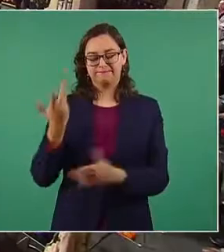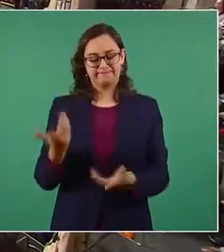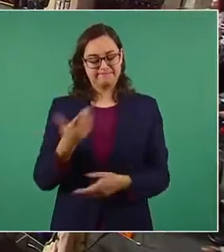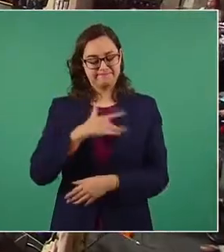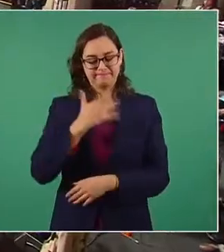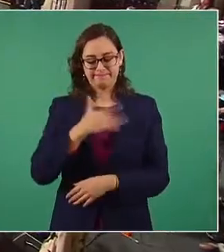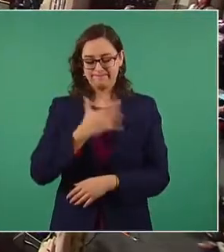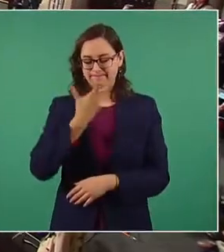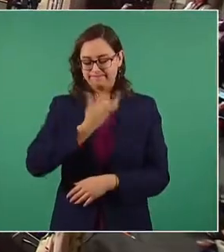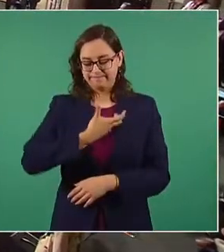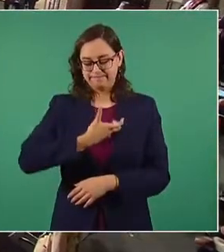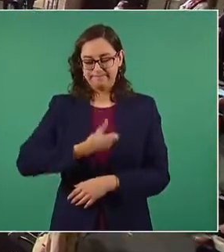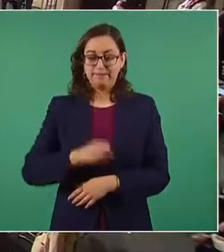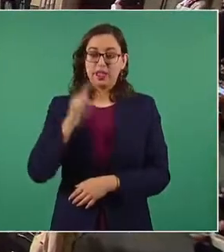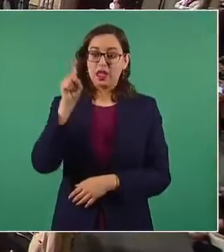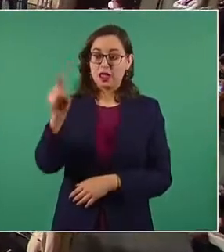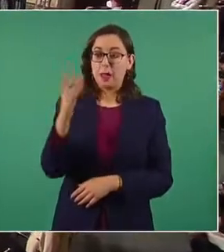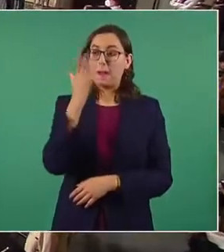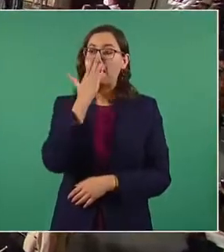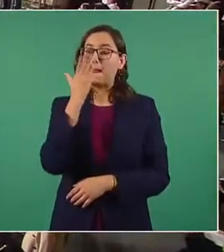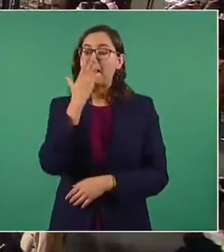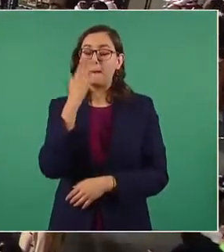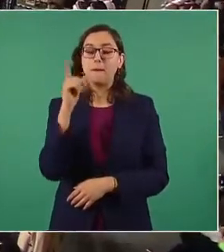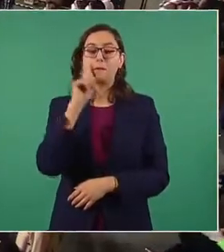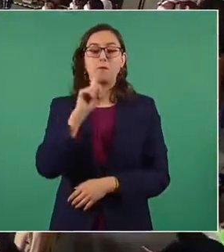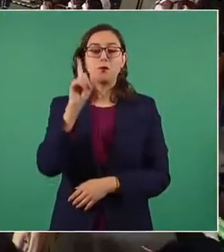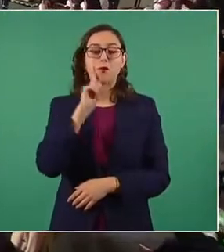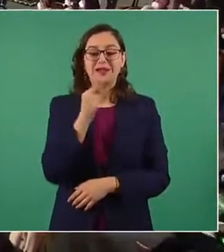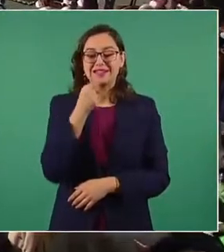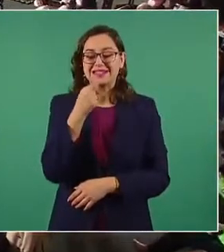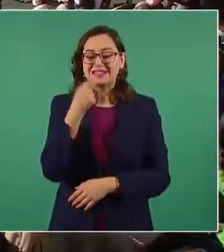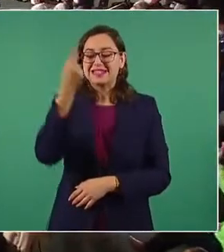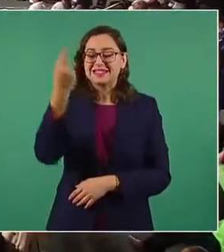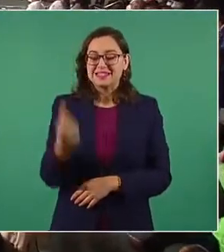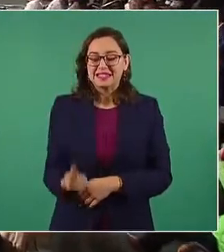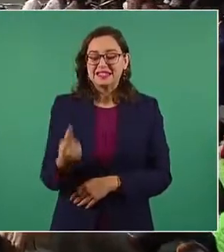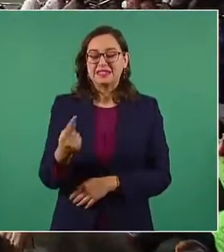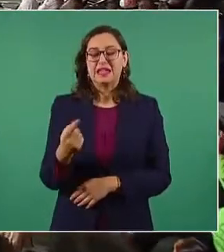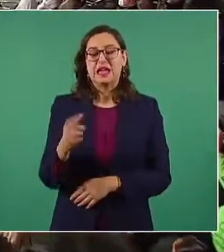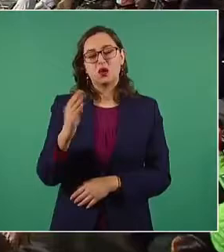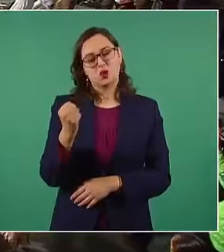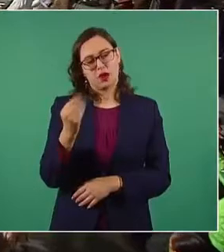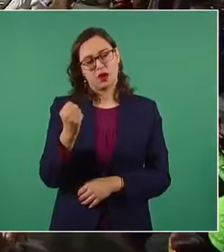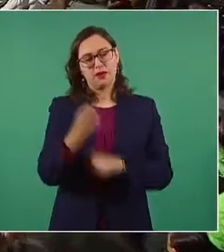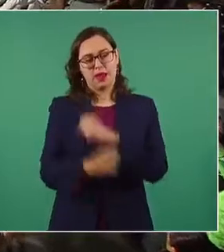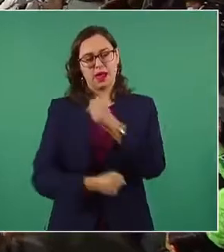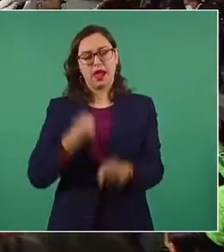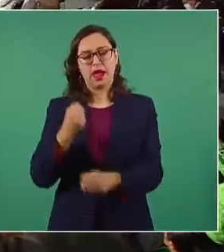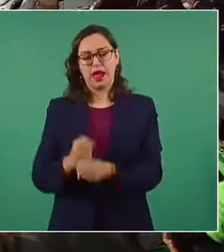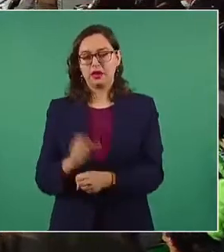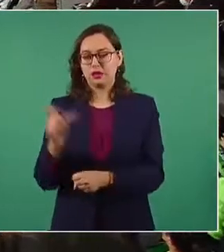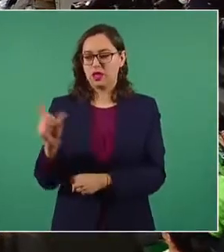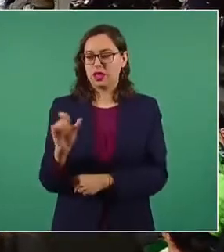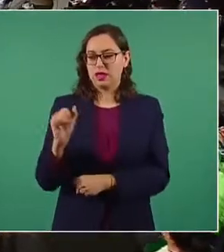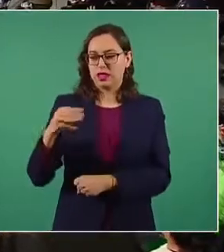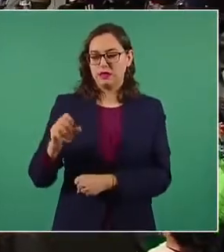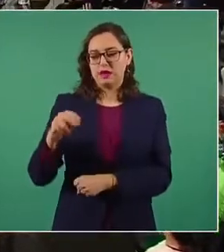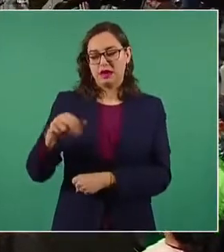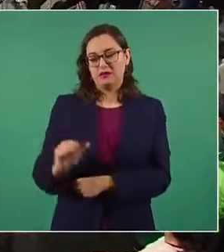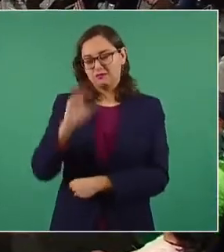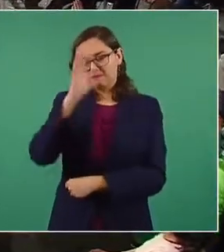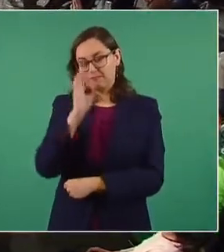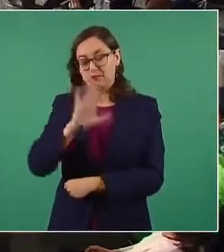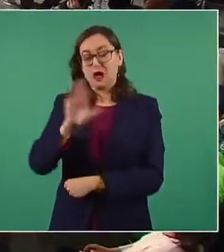9 años de nombre Jimena de COVID-19. Esta pequeñita nació con parálisis